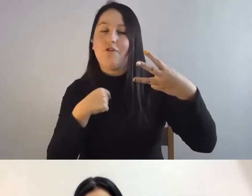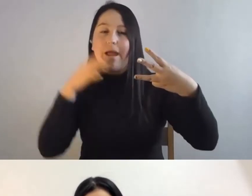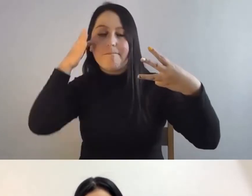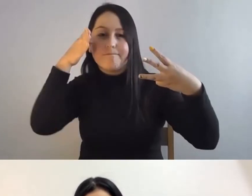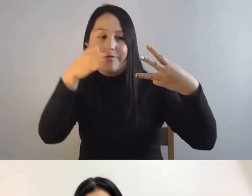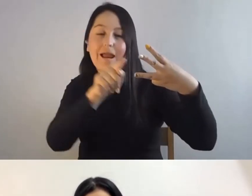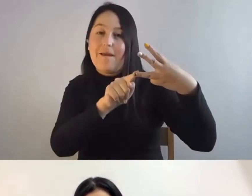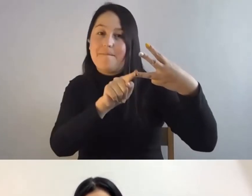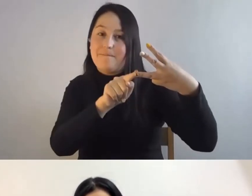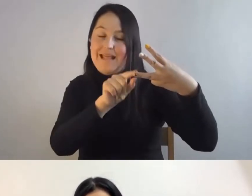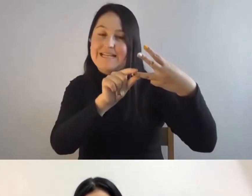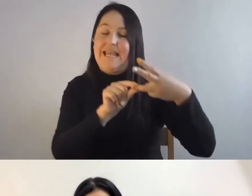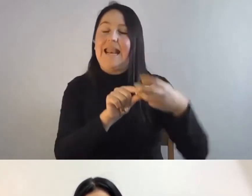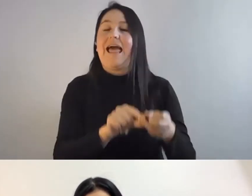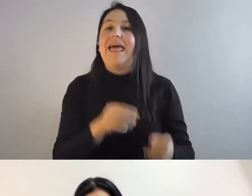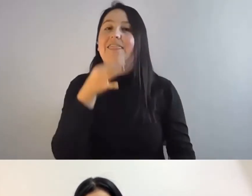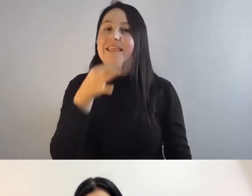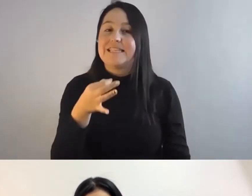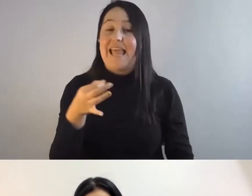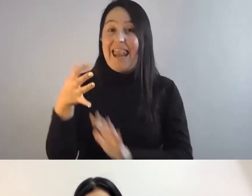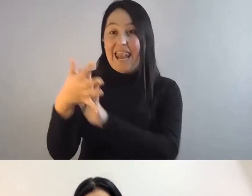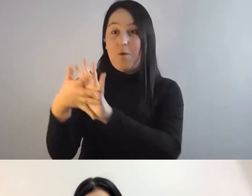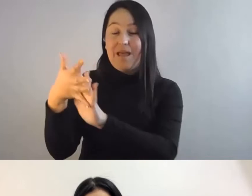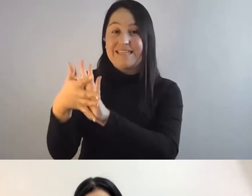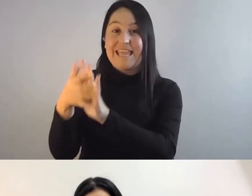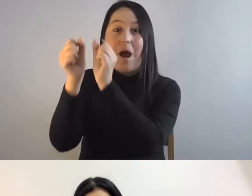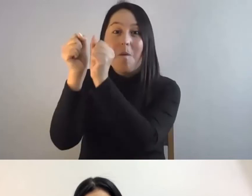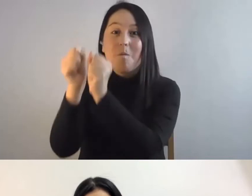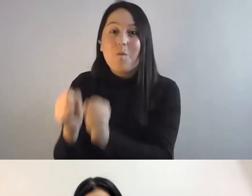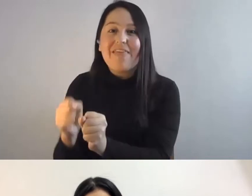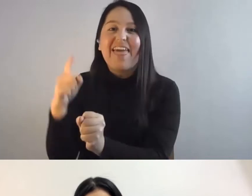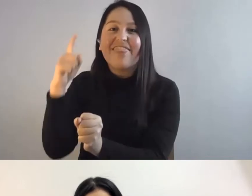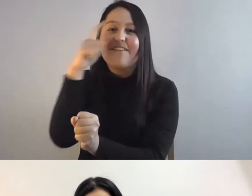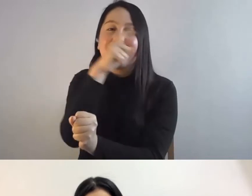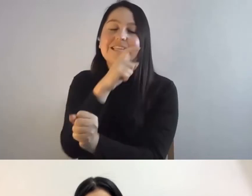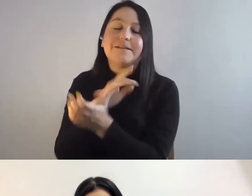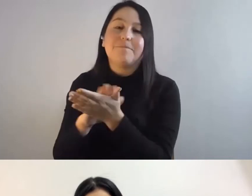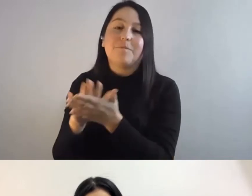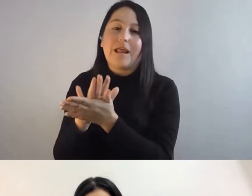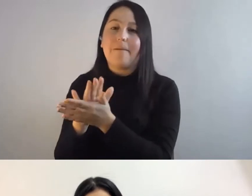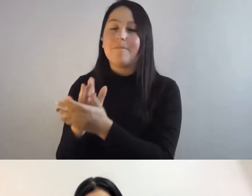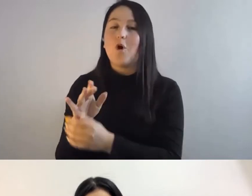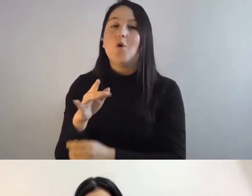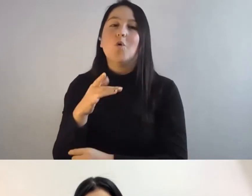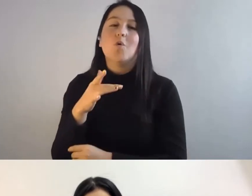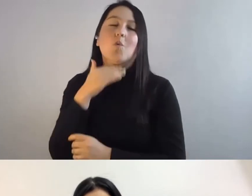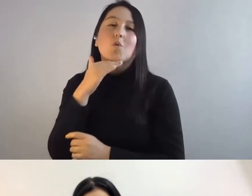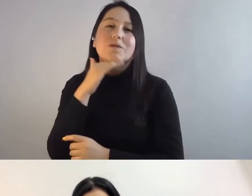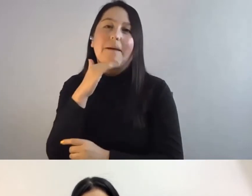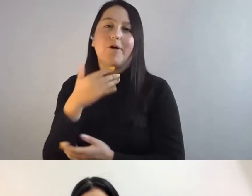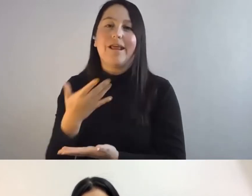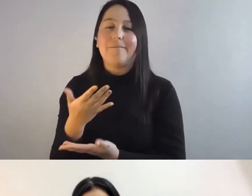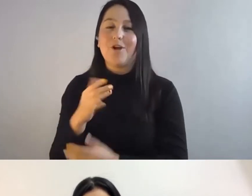o sea que en la lengua de señas puede ser más difícil adornar los mensajes, por ejemplo, usar ironía o poner algún énfasis